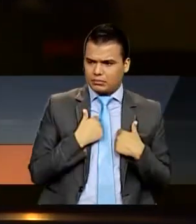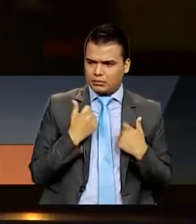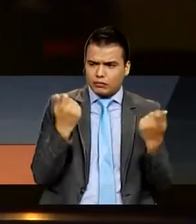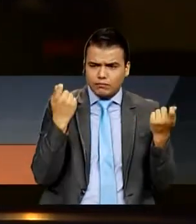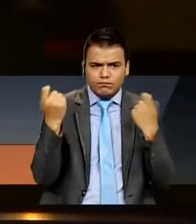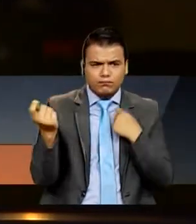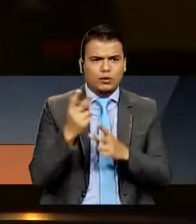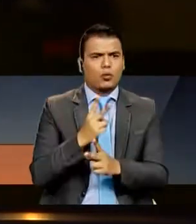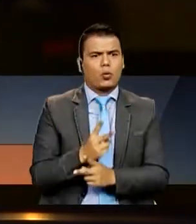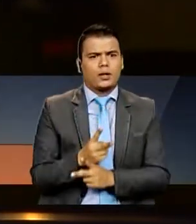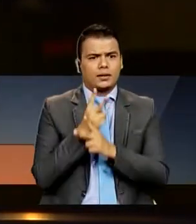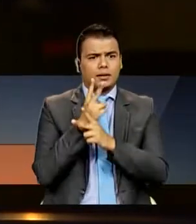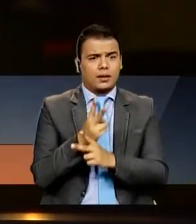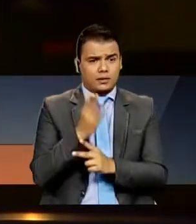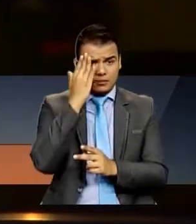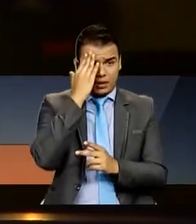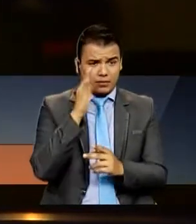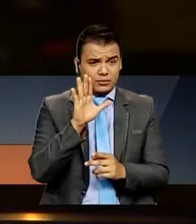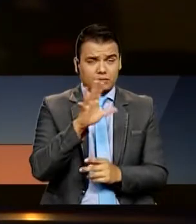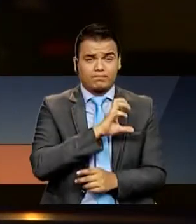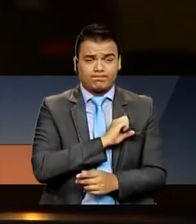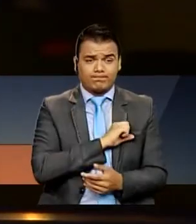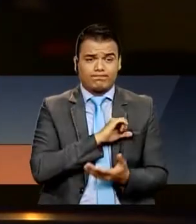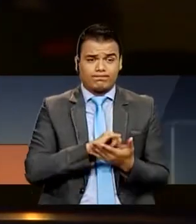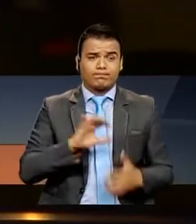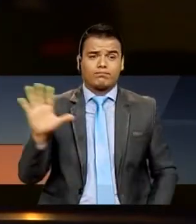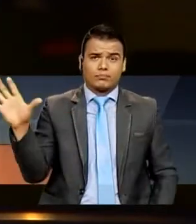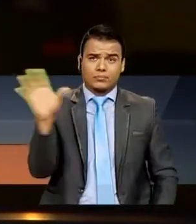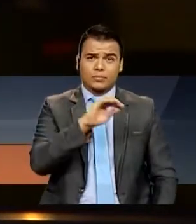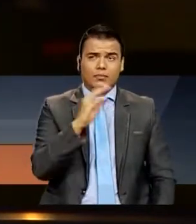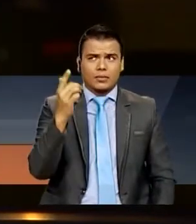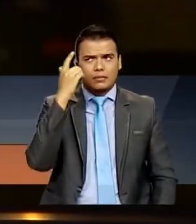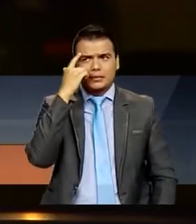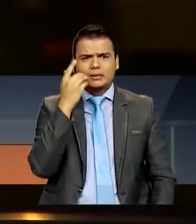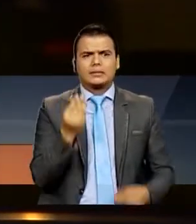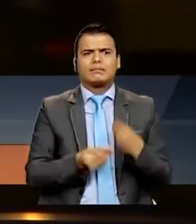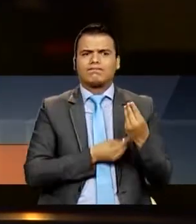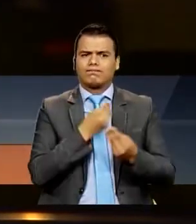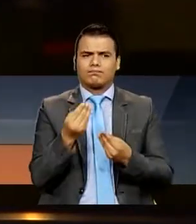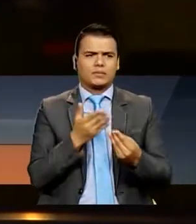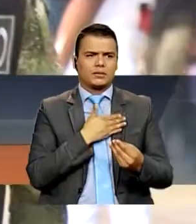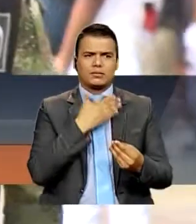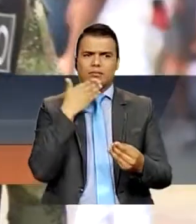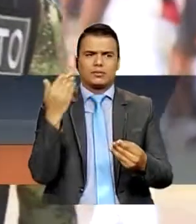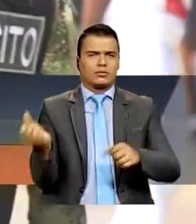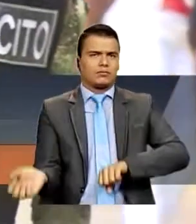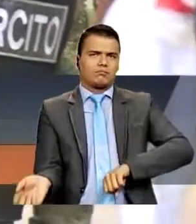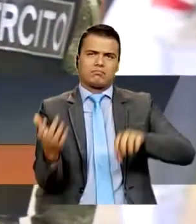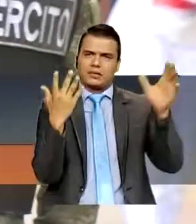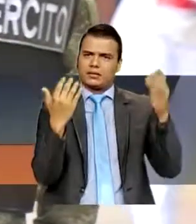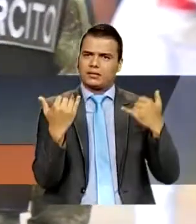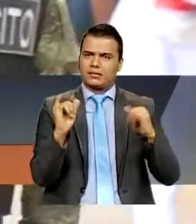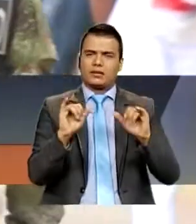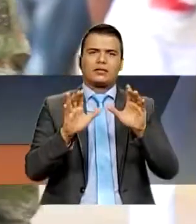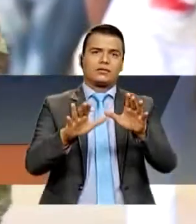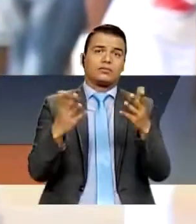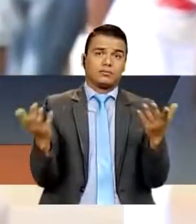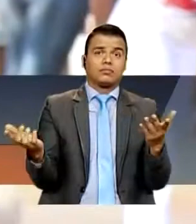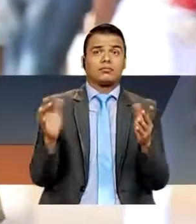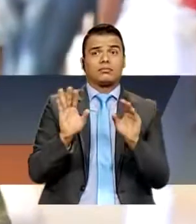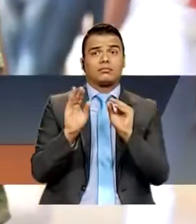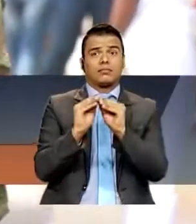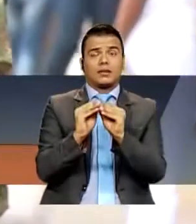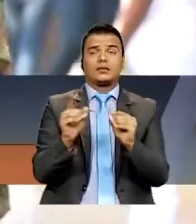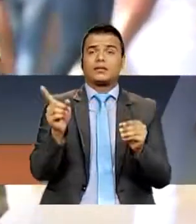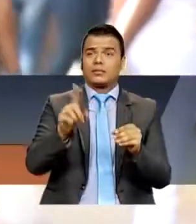la familia, y muy tristes, hemos estado pensando hasta viajar al exterior con la familia. Mientras tanto, la seguridad